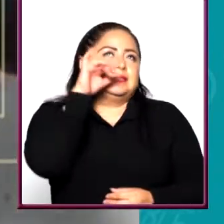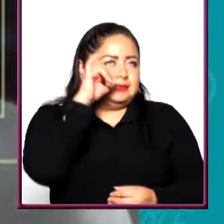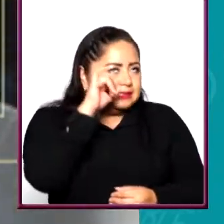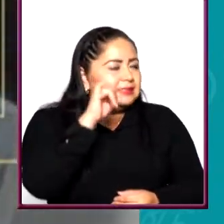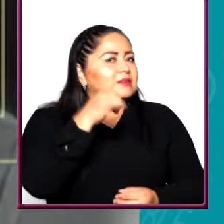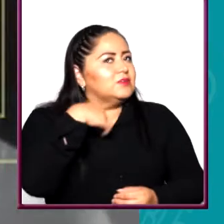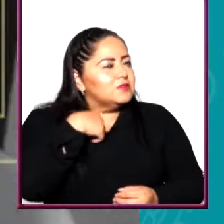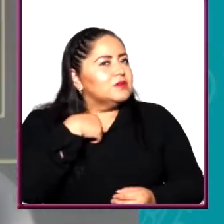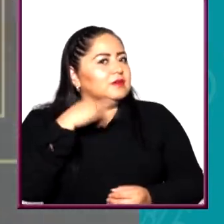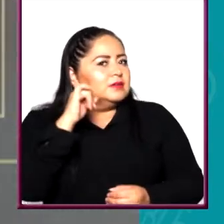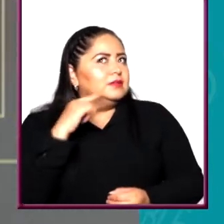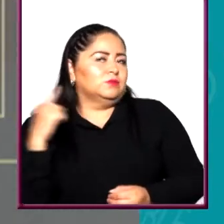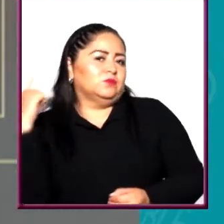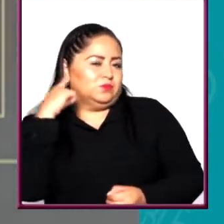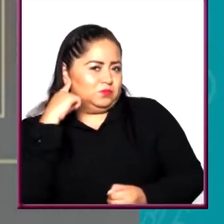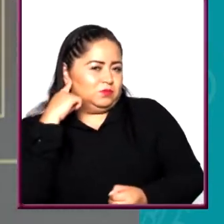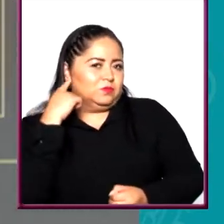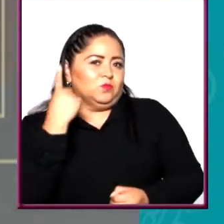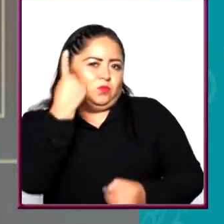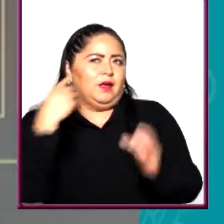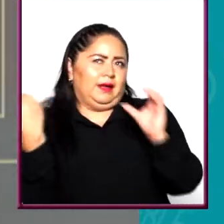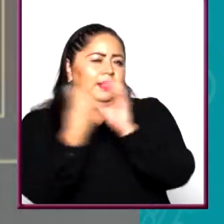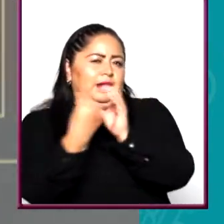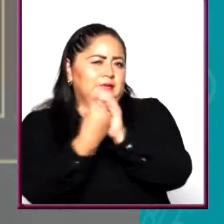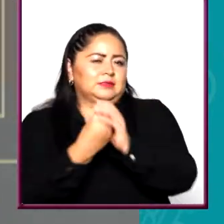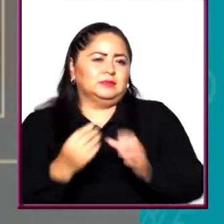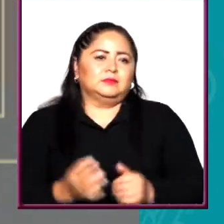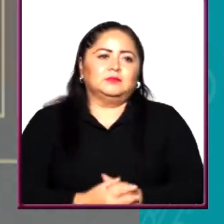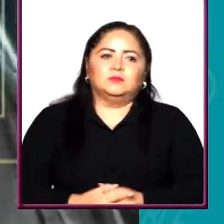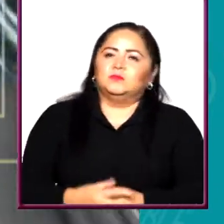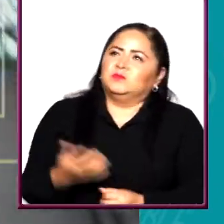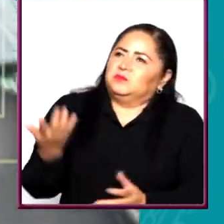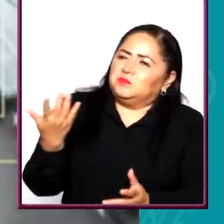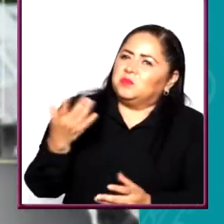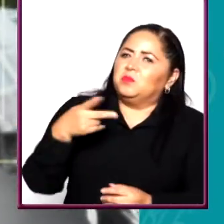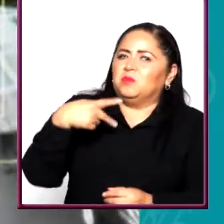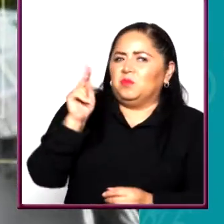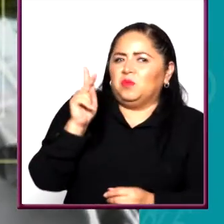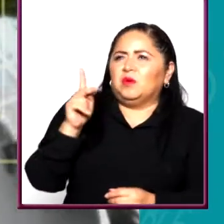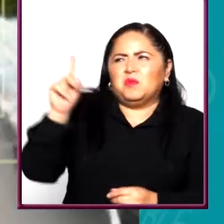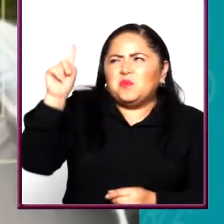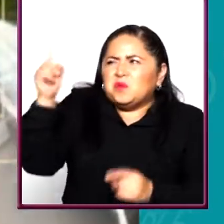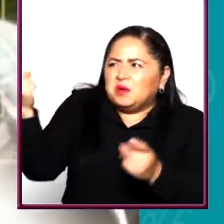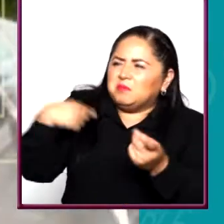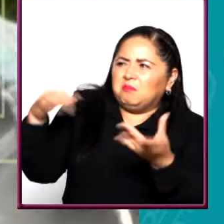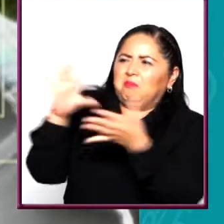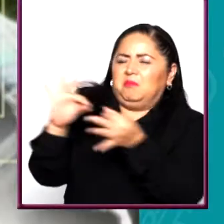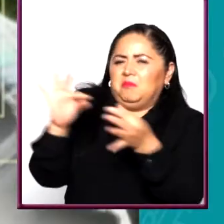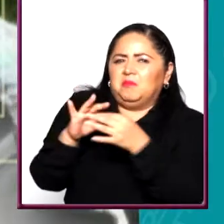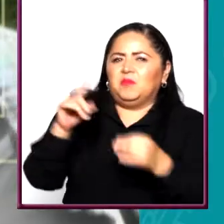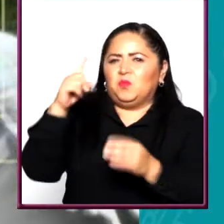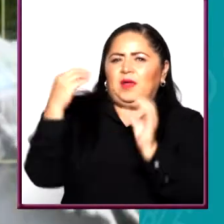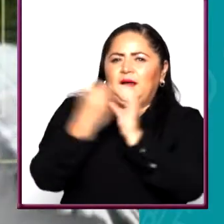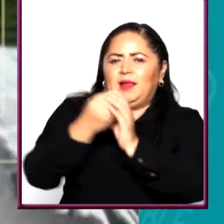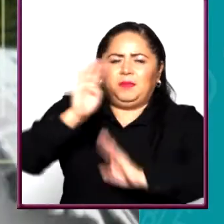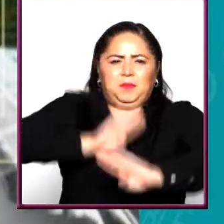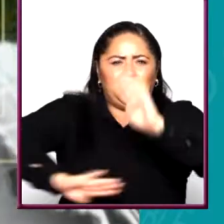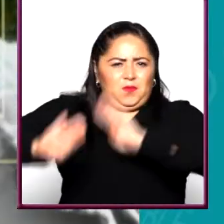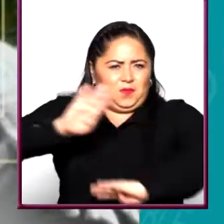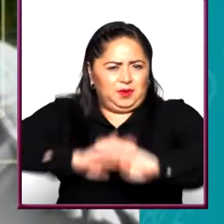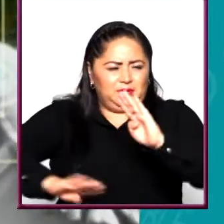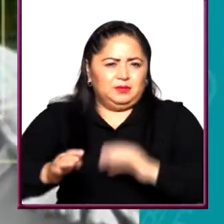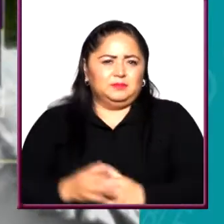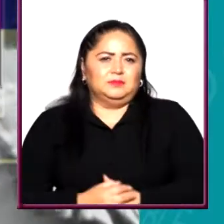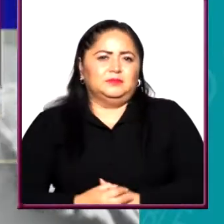Sí, en algún momento lo escuché en una clase. Pues algo así no me habían comentado alguna vez en la clase